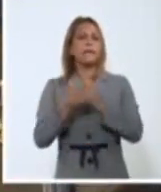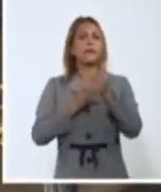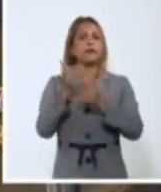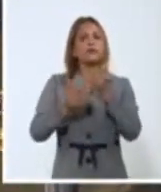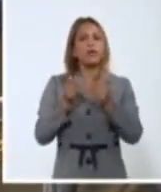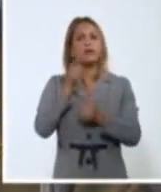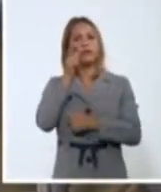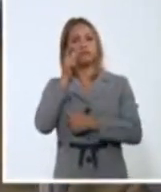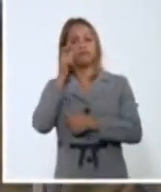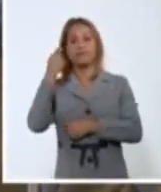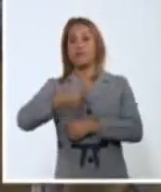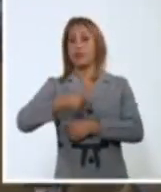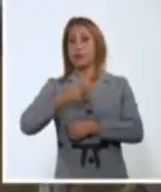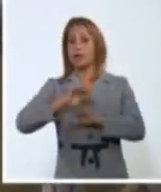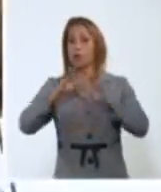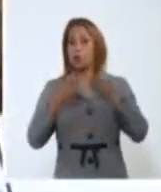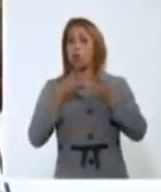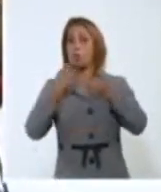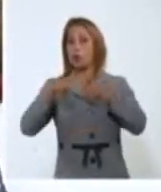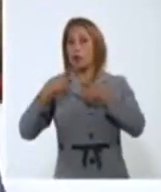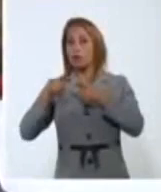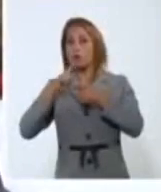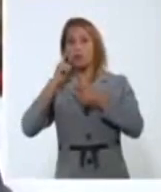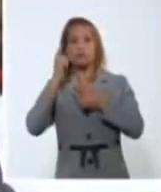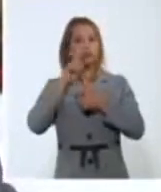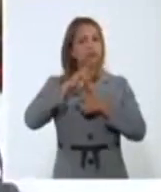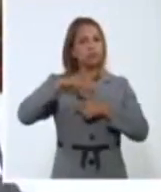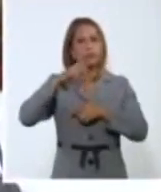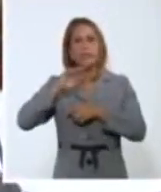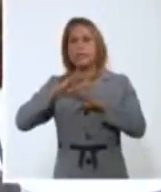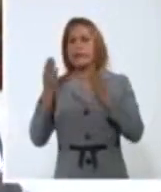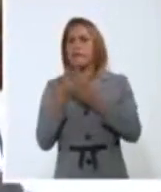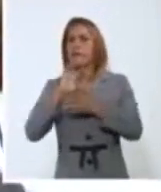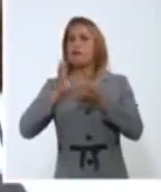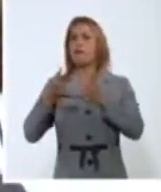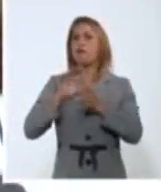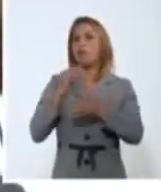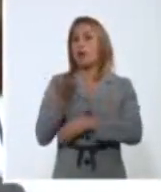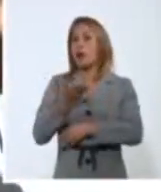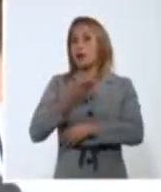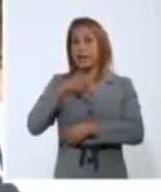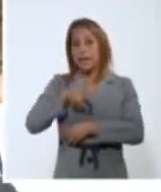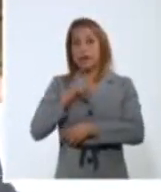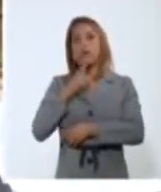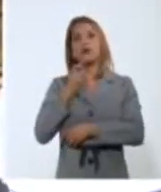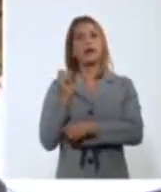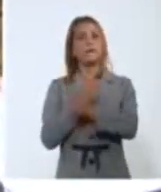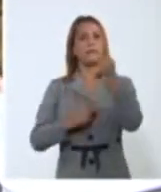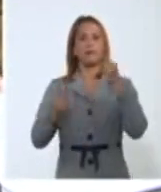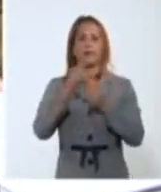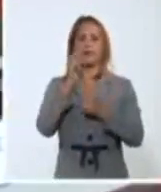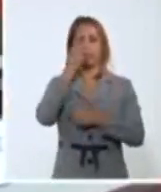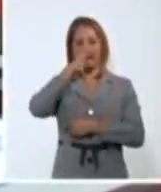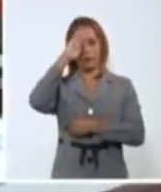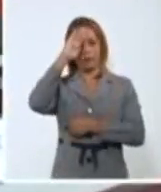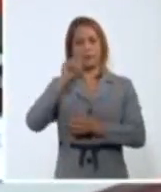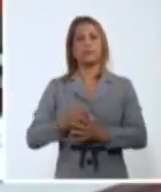fiscalizar con rigor los recursos y responder de manera acelerada a la que constituye hoy una de las prioridades del país.